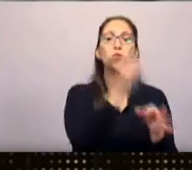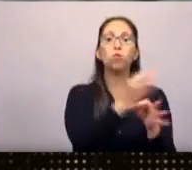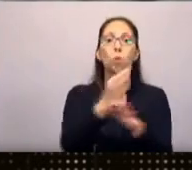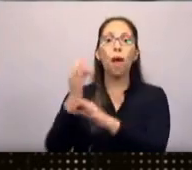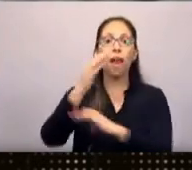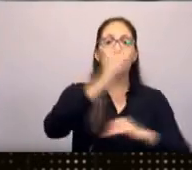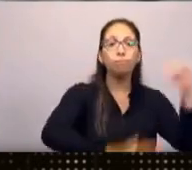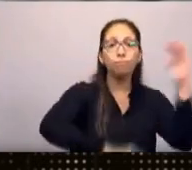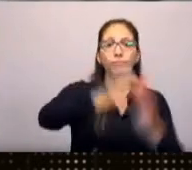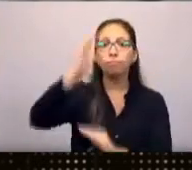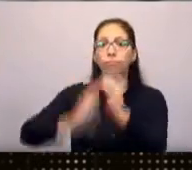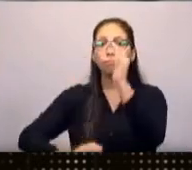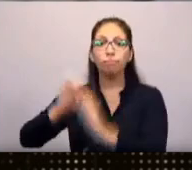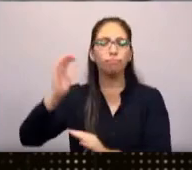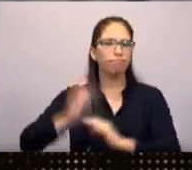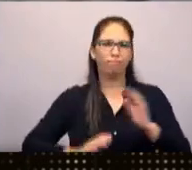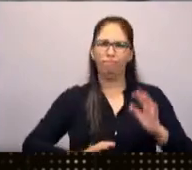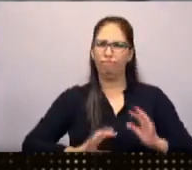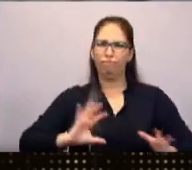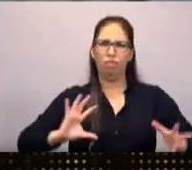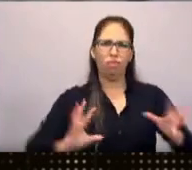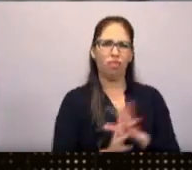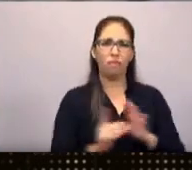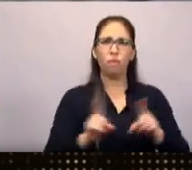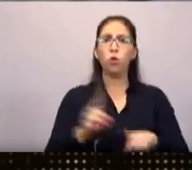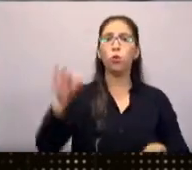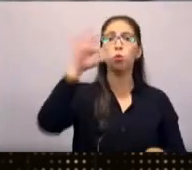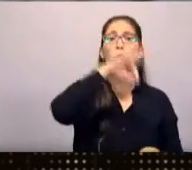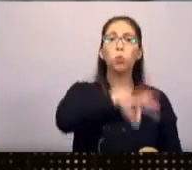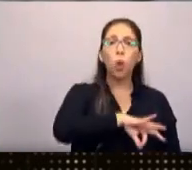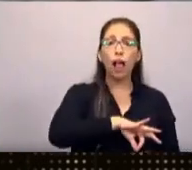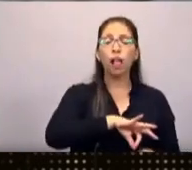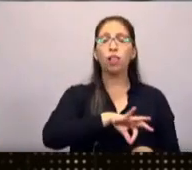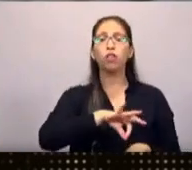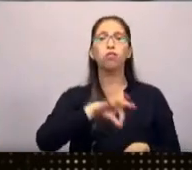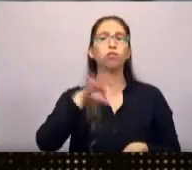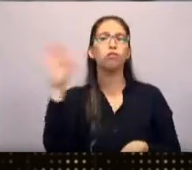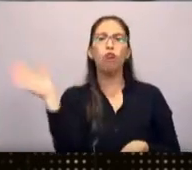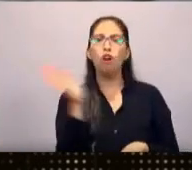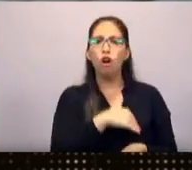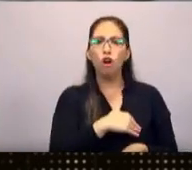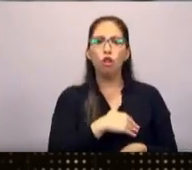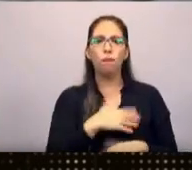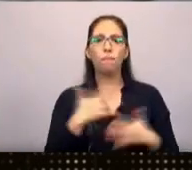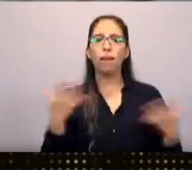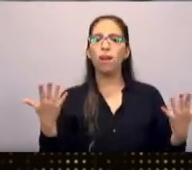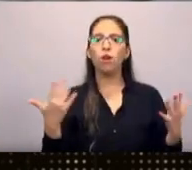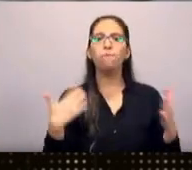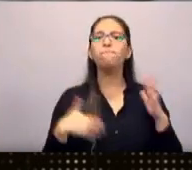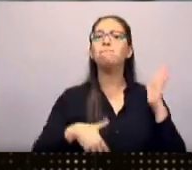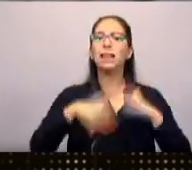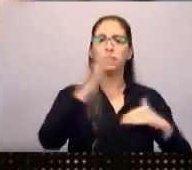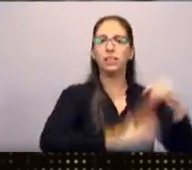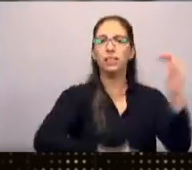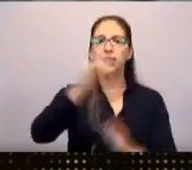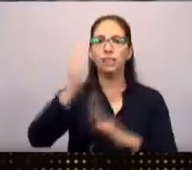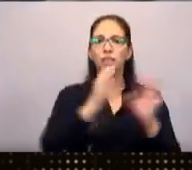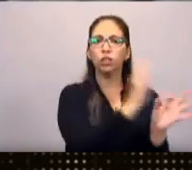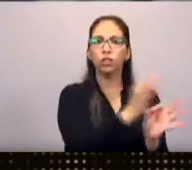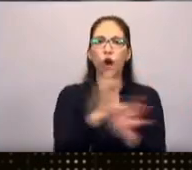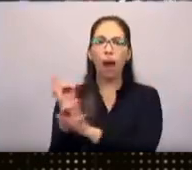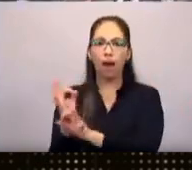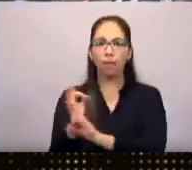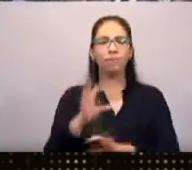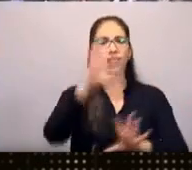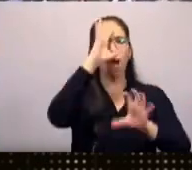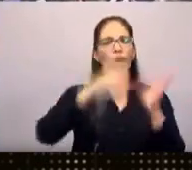escolar particularmente también con Los sueldos y los salarios con todo pero con la infraestructura escolar porque fue un gobierno